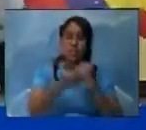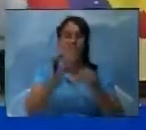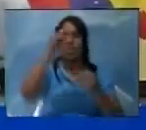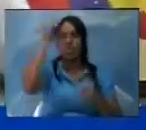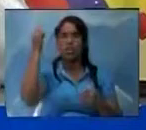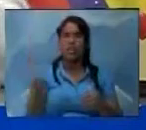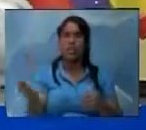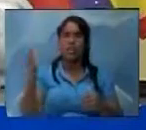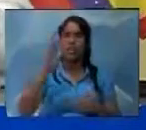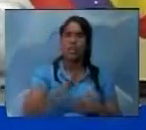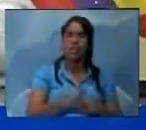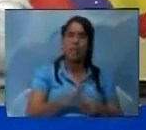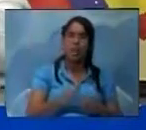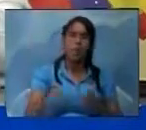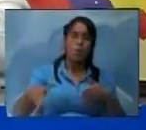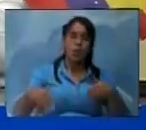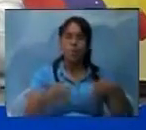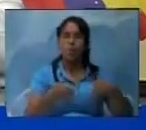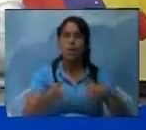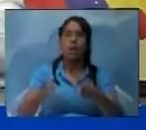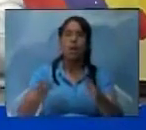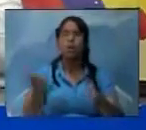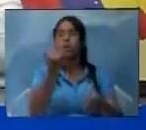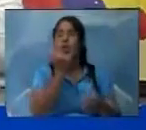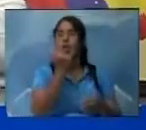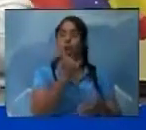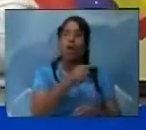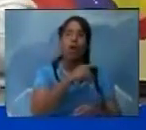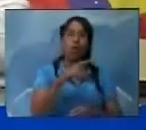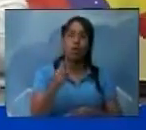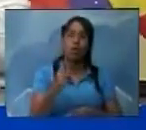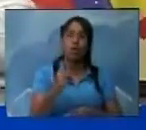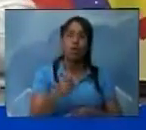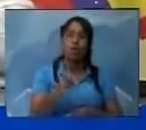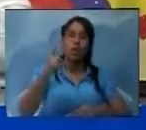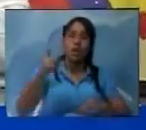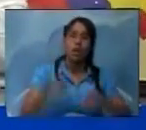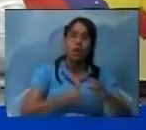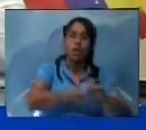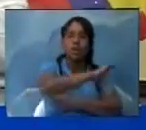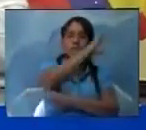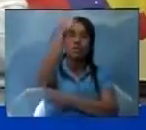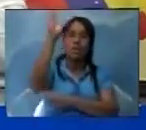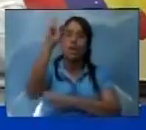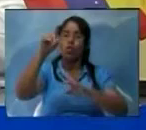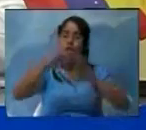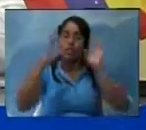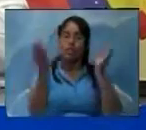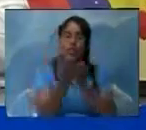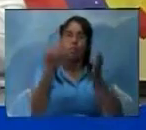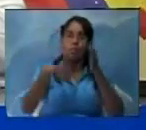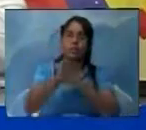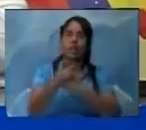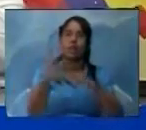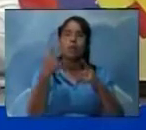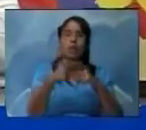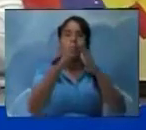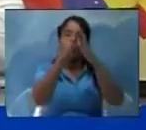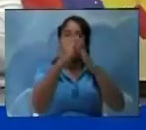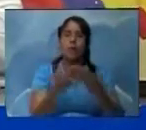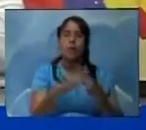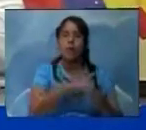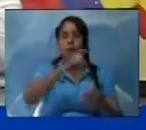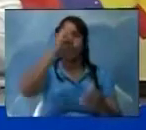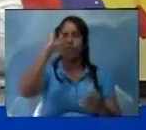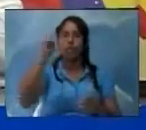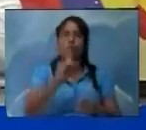que estamos en un camino equivocado. ¡No! El cielo y la tierra pasarán, pero la palabra